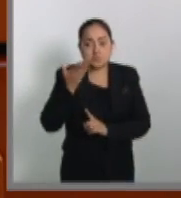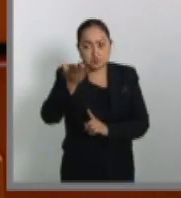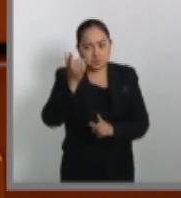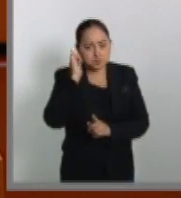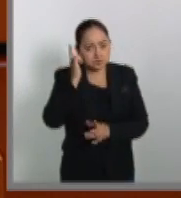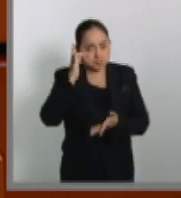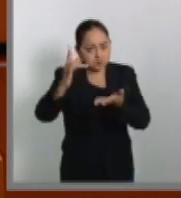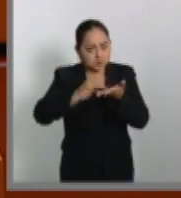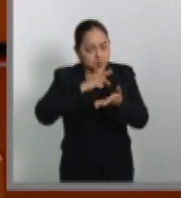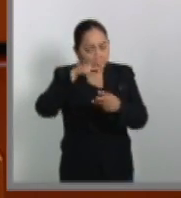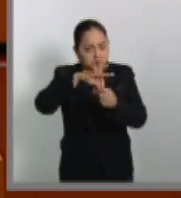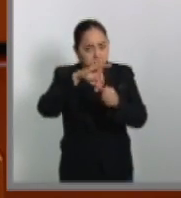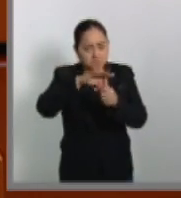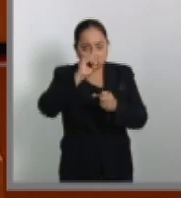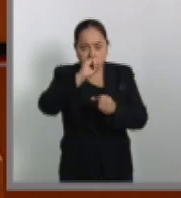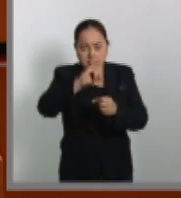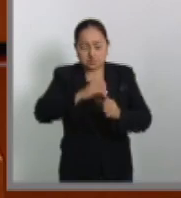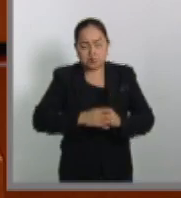apoyo,